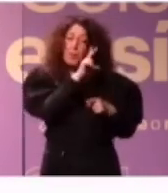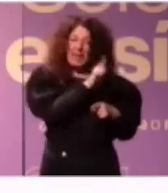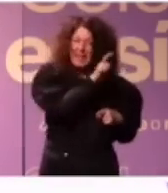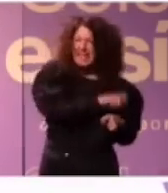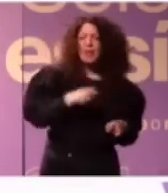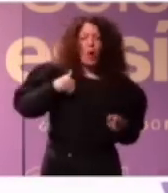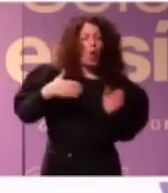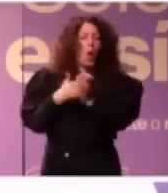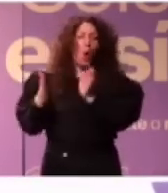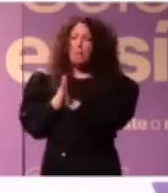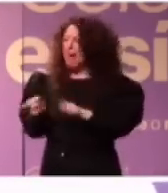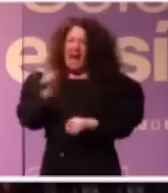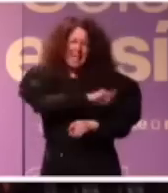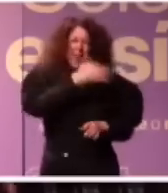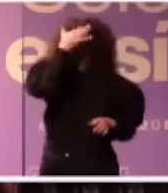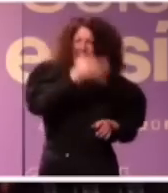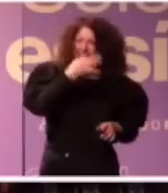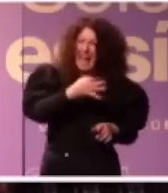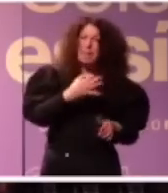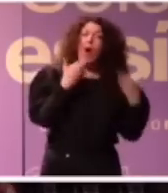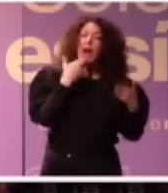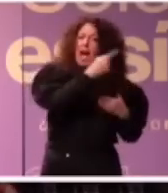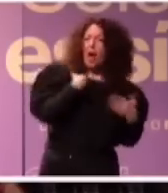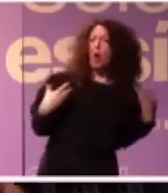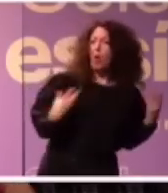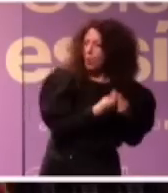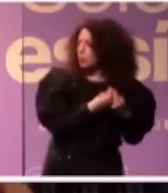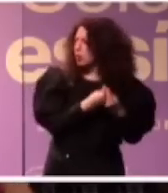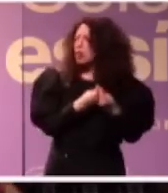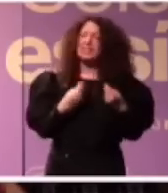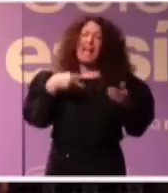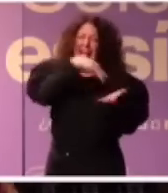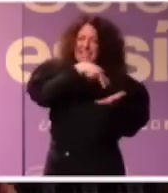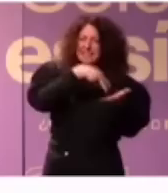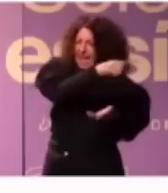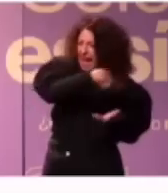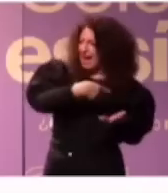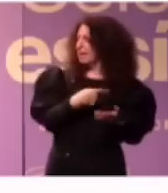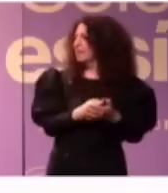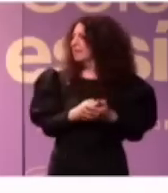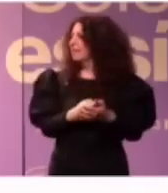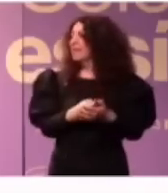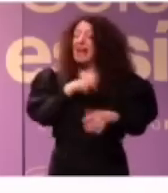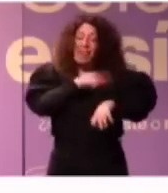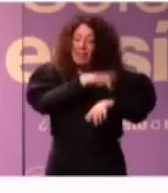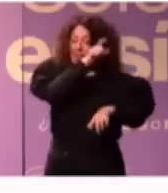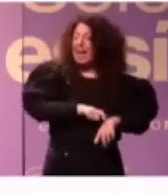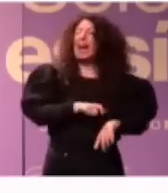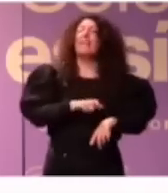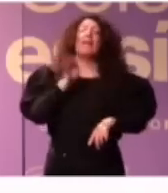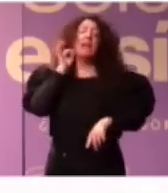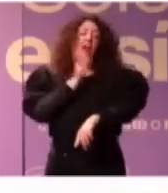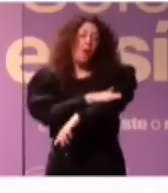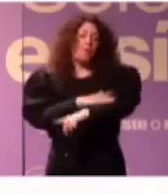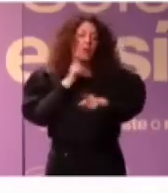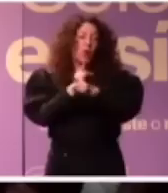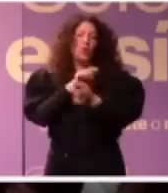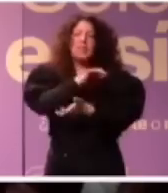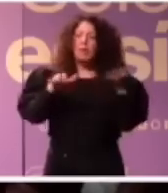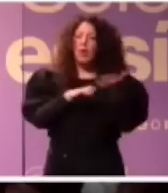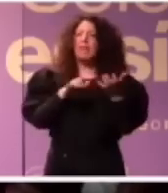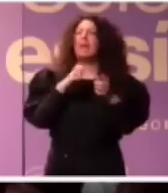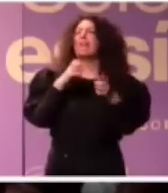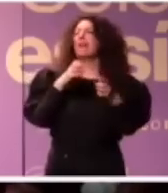siempre te creímos y que hemos conseguido juntas estar ahí, y que hoy ella sea la delegada de Gobierno contra la violencia de género y el juez Alba